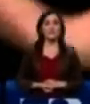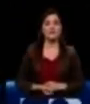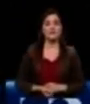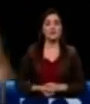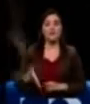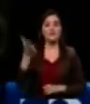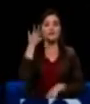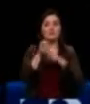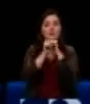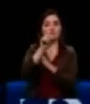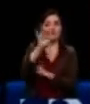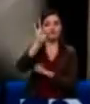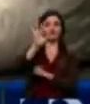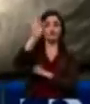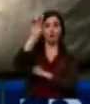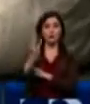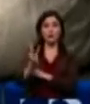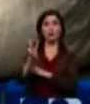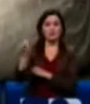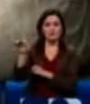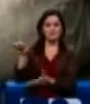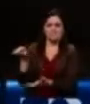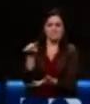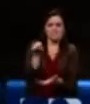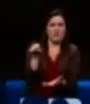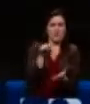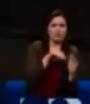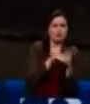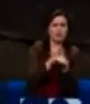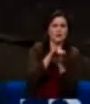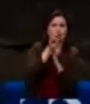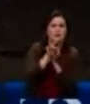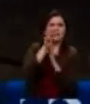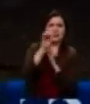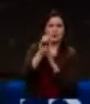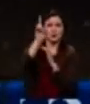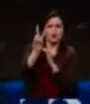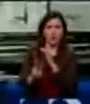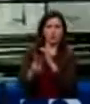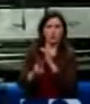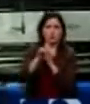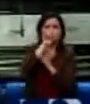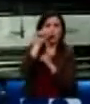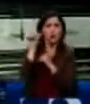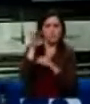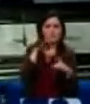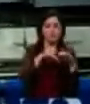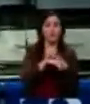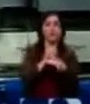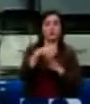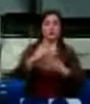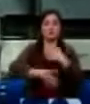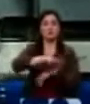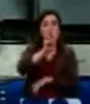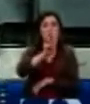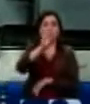Desde 1992 estaban represadas 702 toneladas de droga incautada. De ellas,